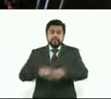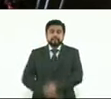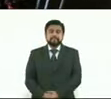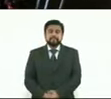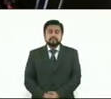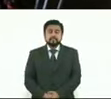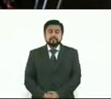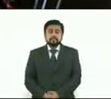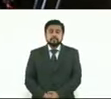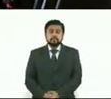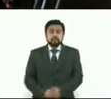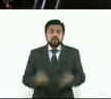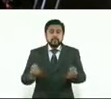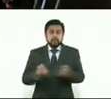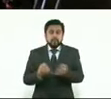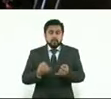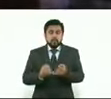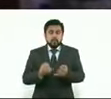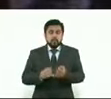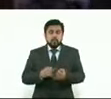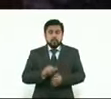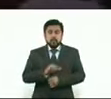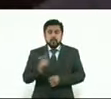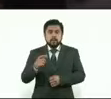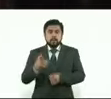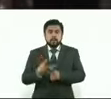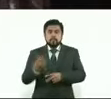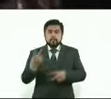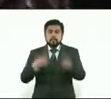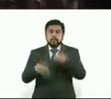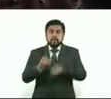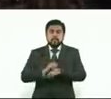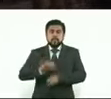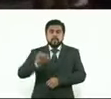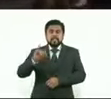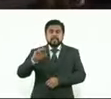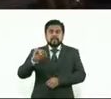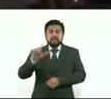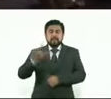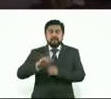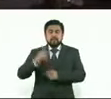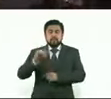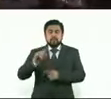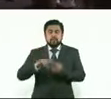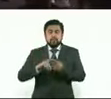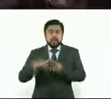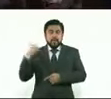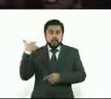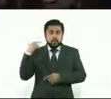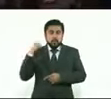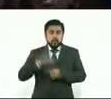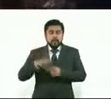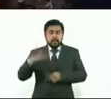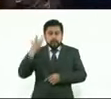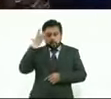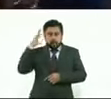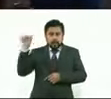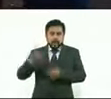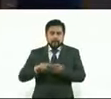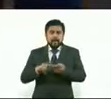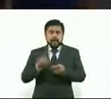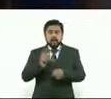También está desde Guadalajara, Jalisco, Isabel Guadalupe Oropesa. Micaela Rayo desde Cuernavaca, de